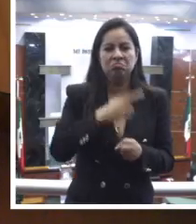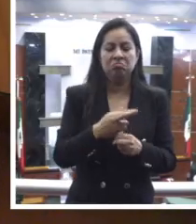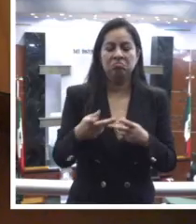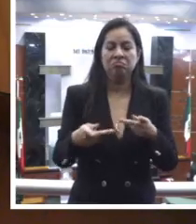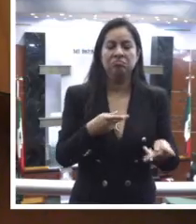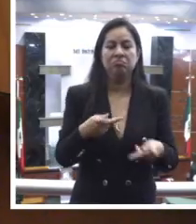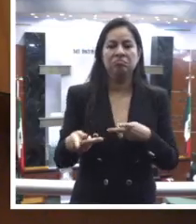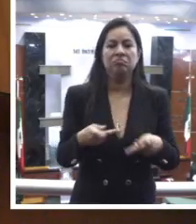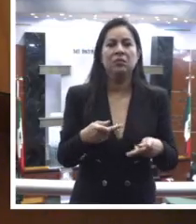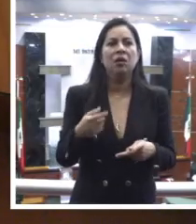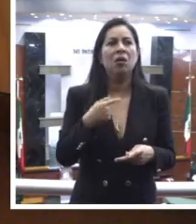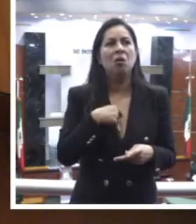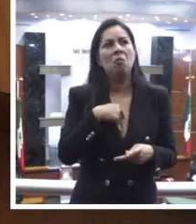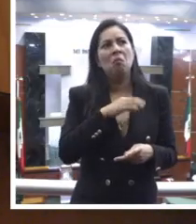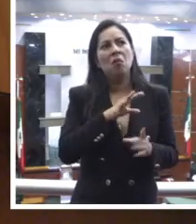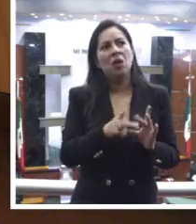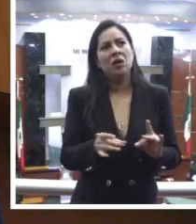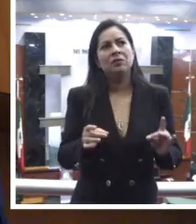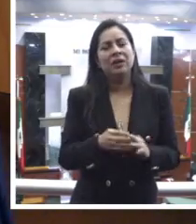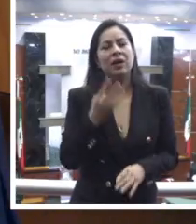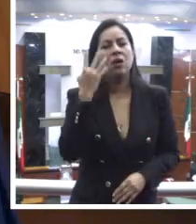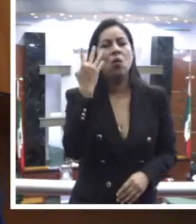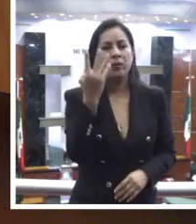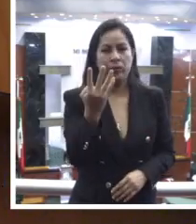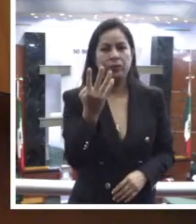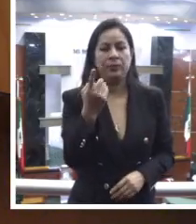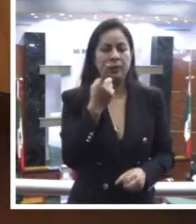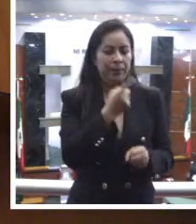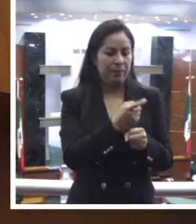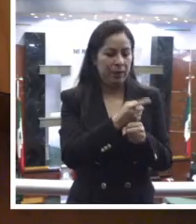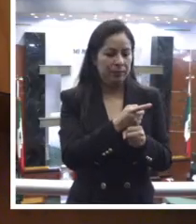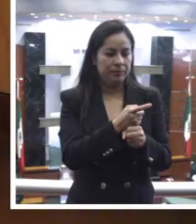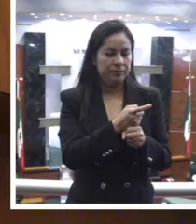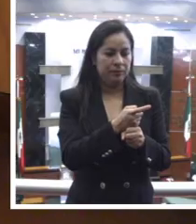Planeación. Yo podría comentarle cuatro. La primera,